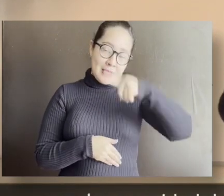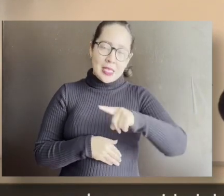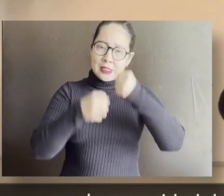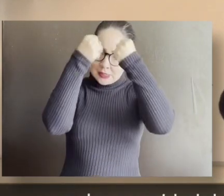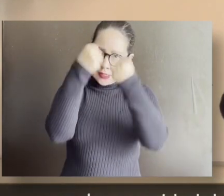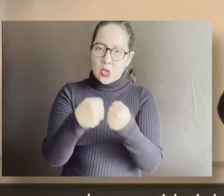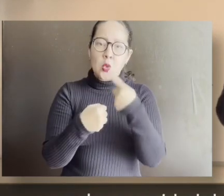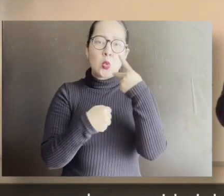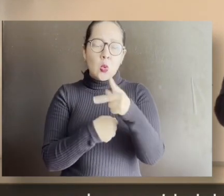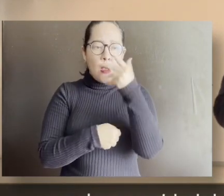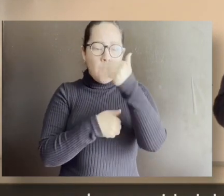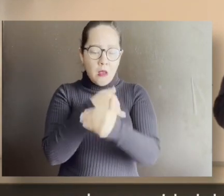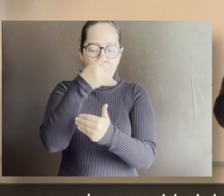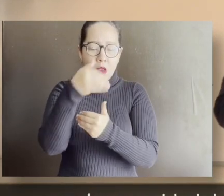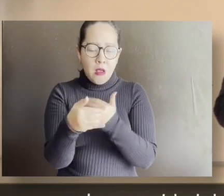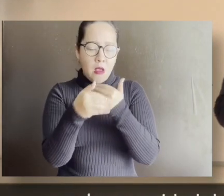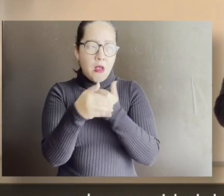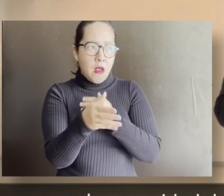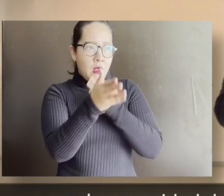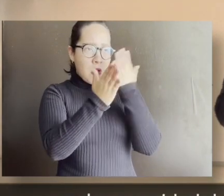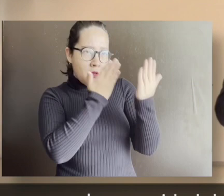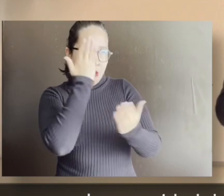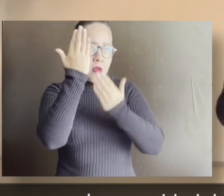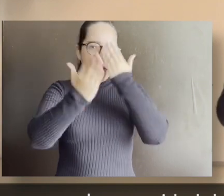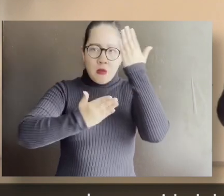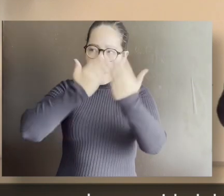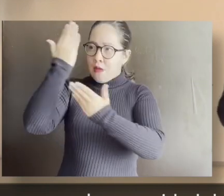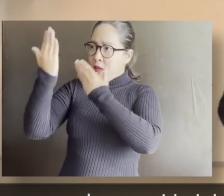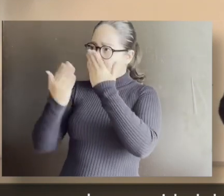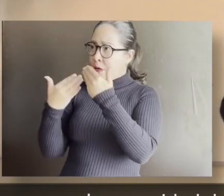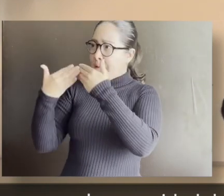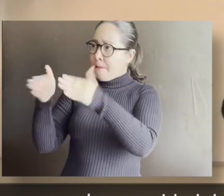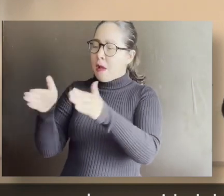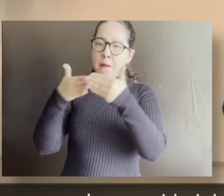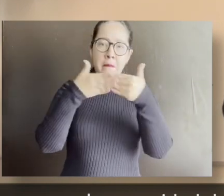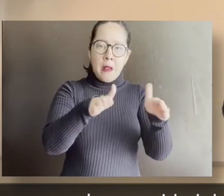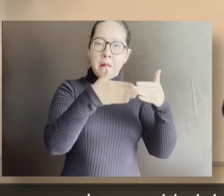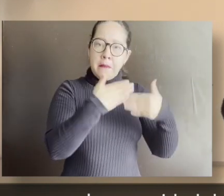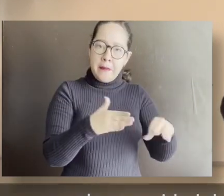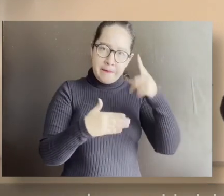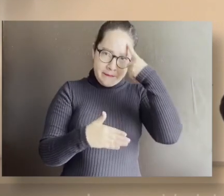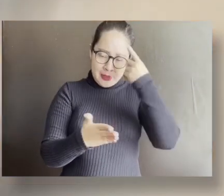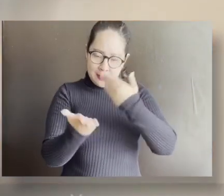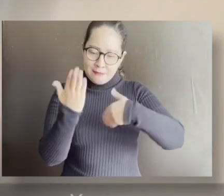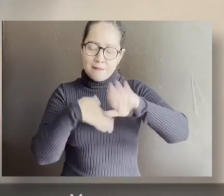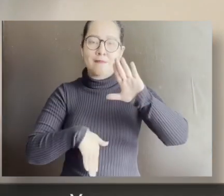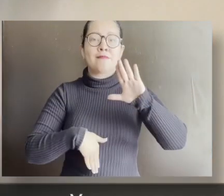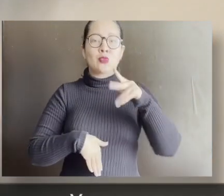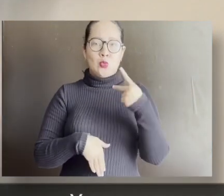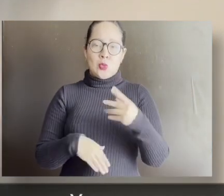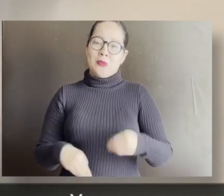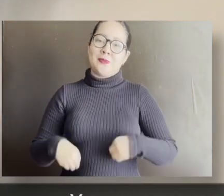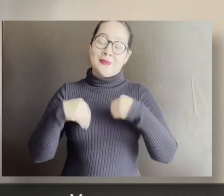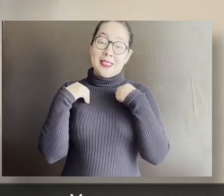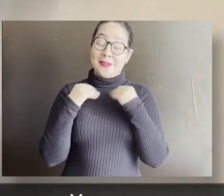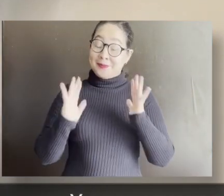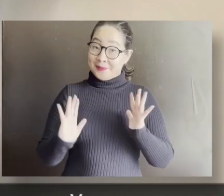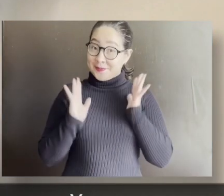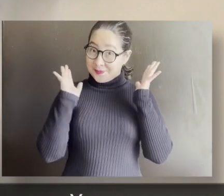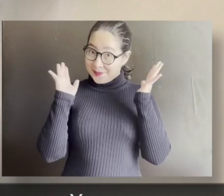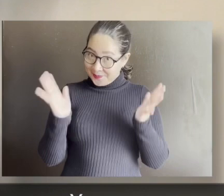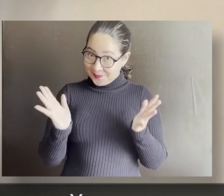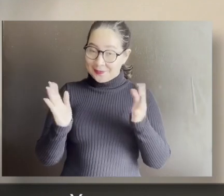de su preparación se abrirán todas las puertas para lograr sus objetivos de vida. Y como una sorpresa